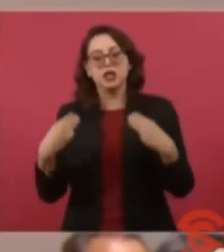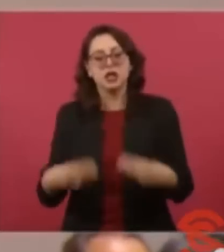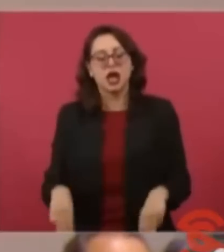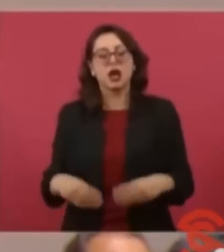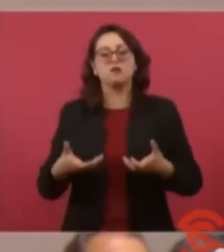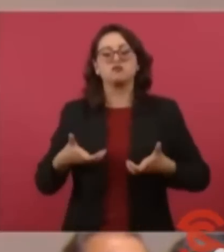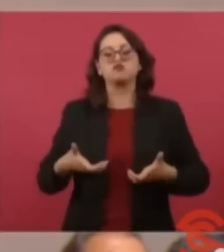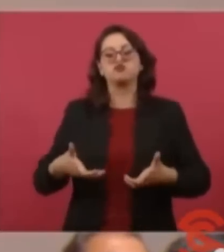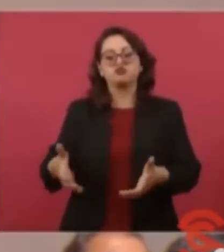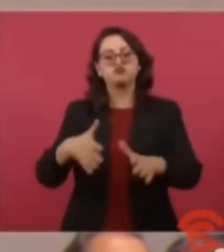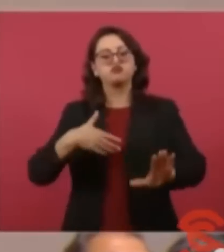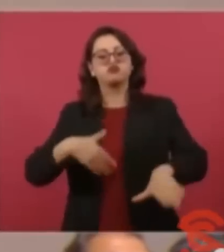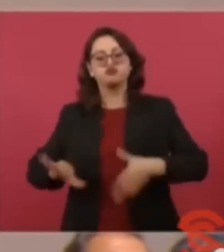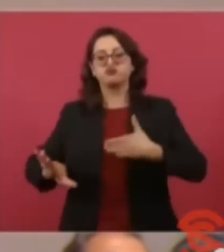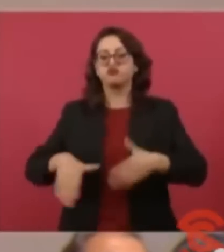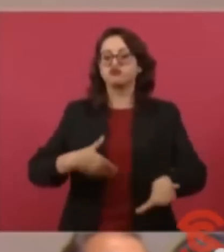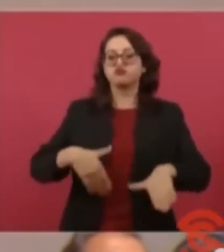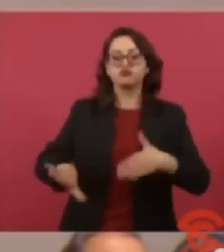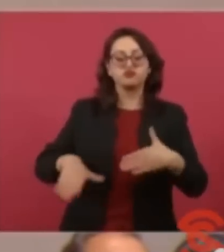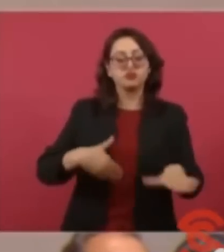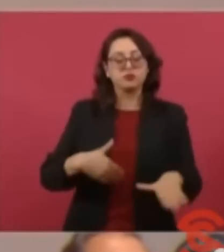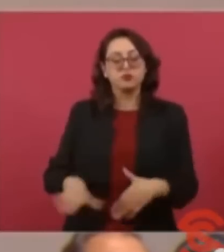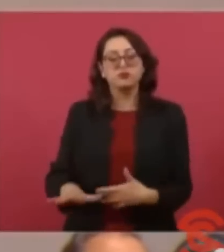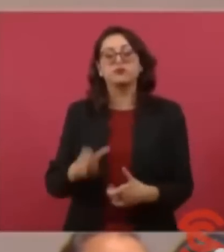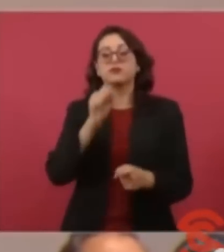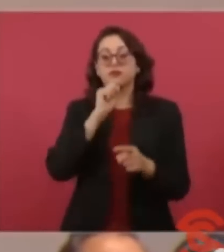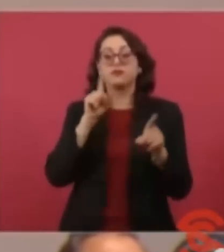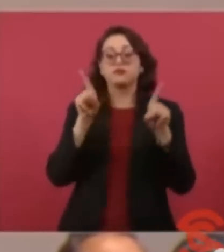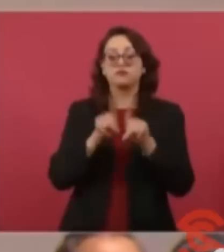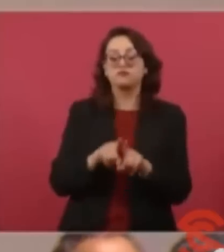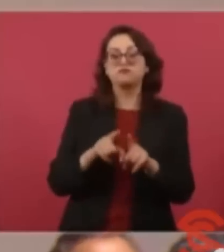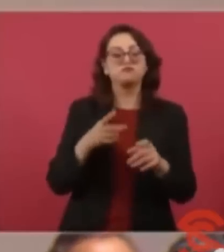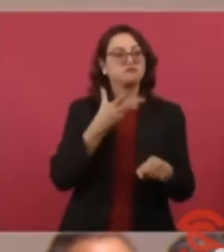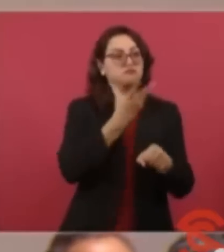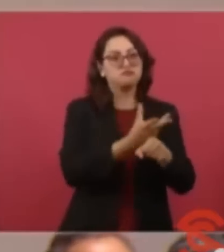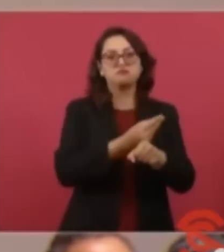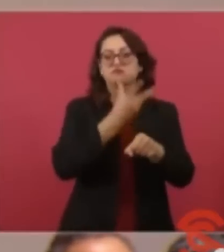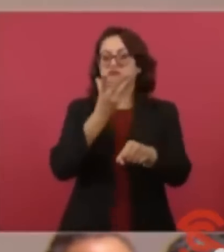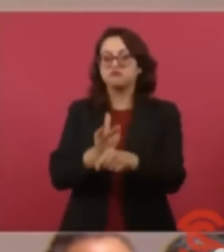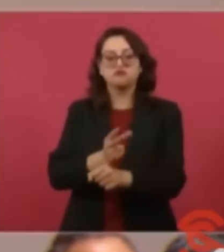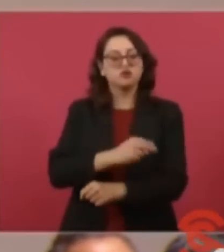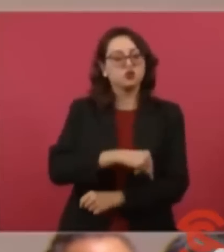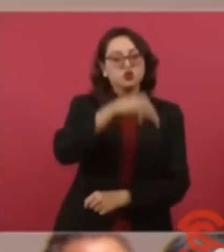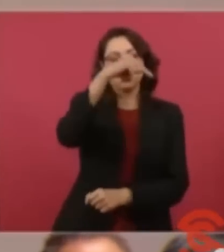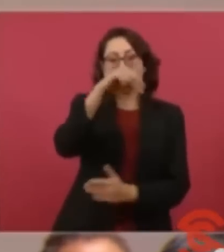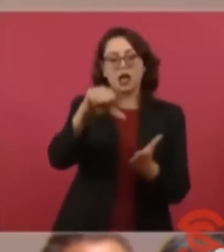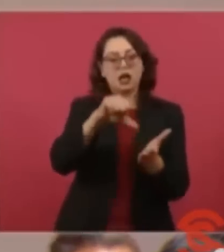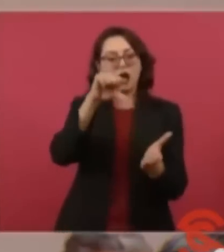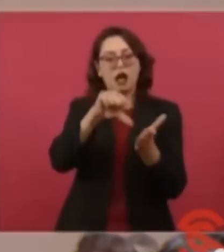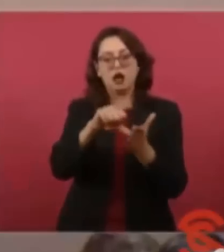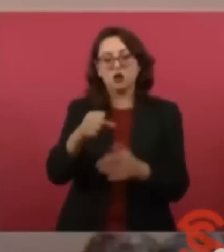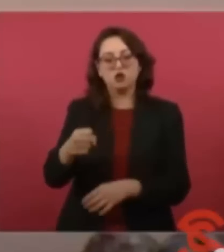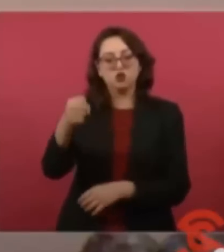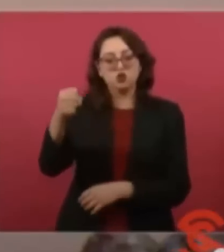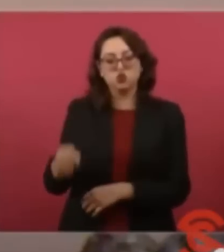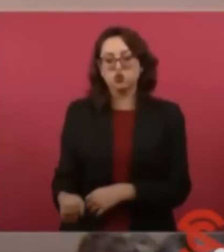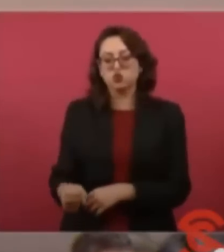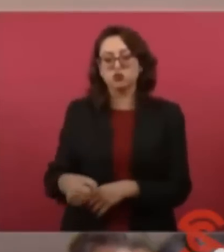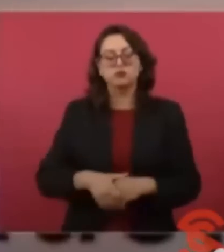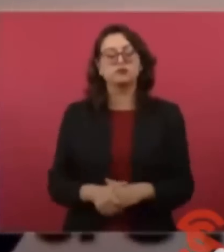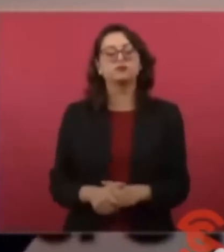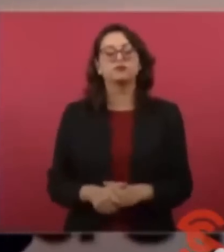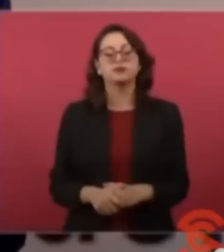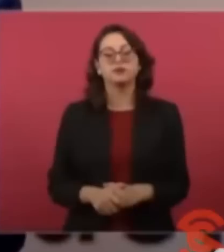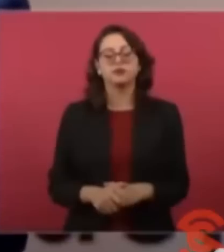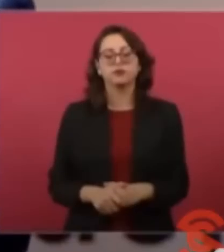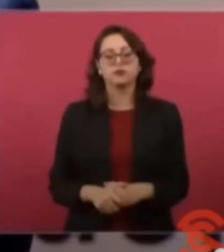obras urbanas en municipios del norte, del centro y del sur del país. Ya estamos terminando